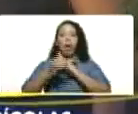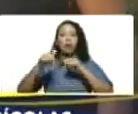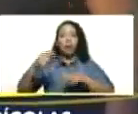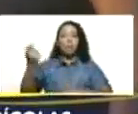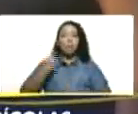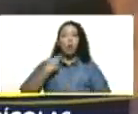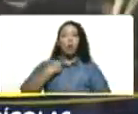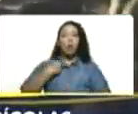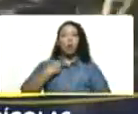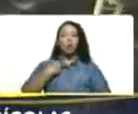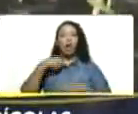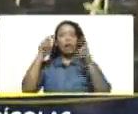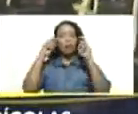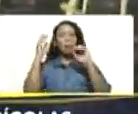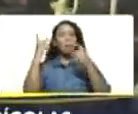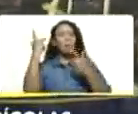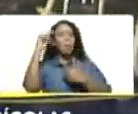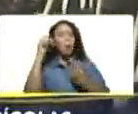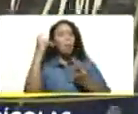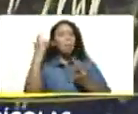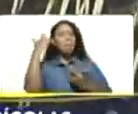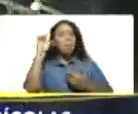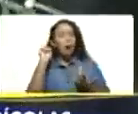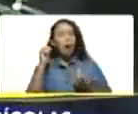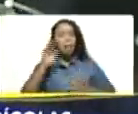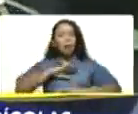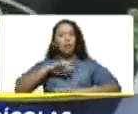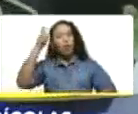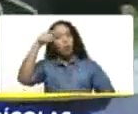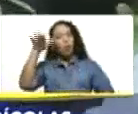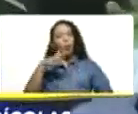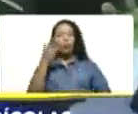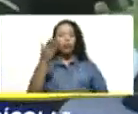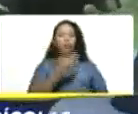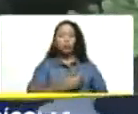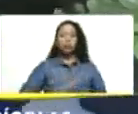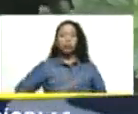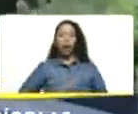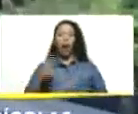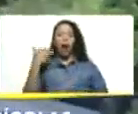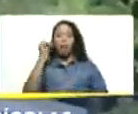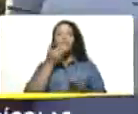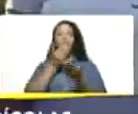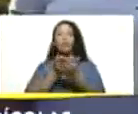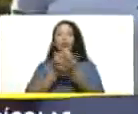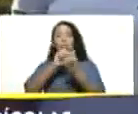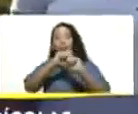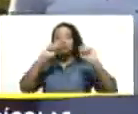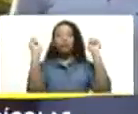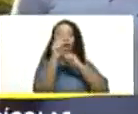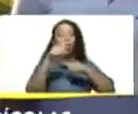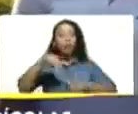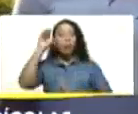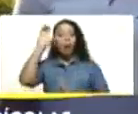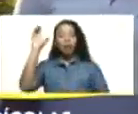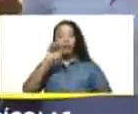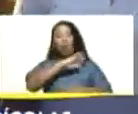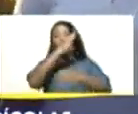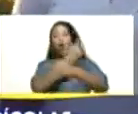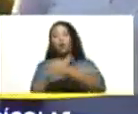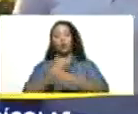tiene que ser producir, producir para vencer, producir para avanzar. Nosotros venceremos. Gracias, compañero Luis